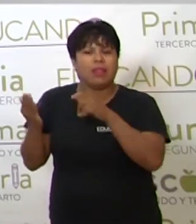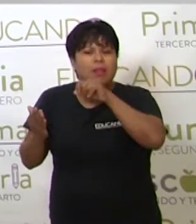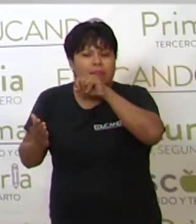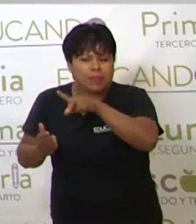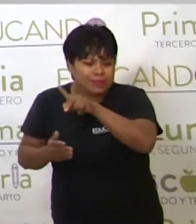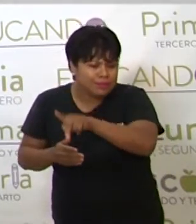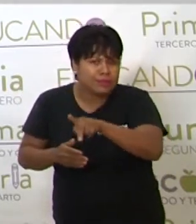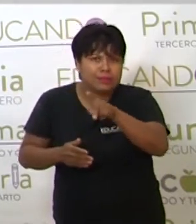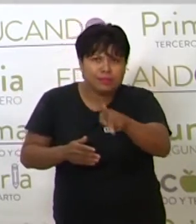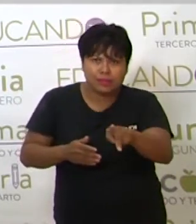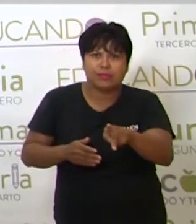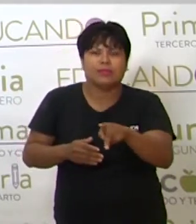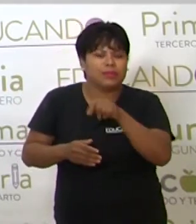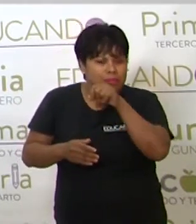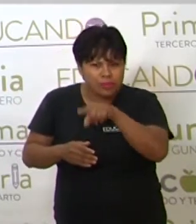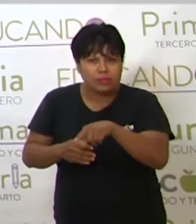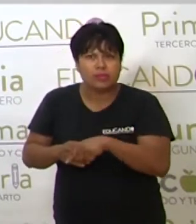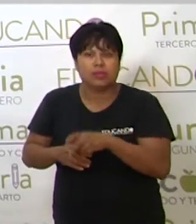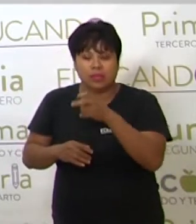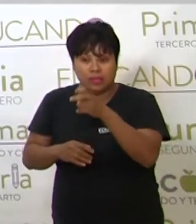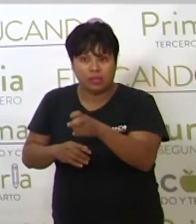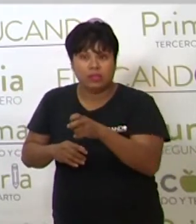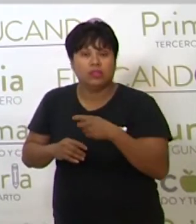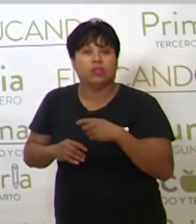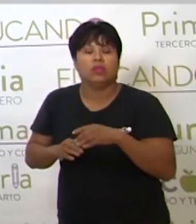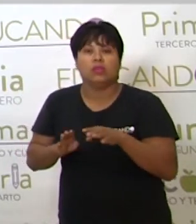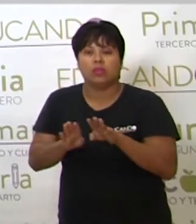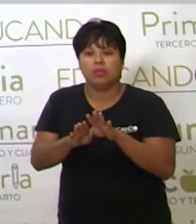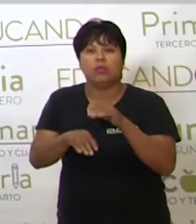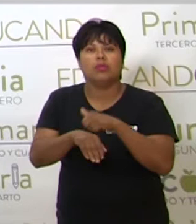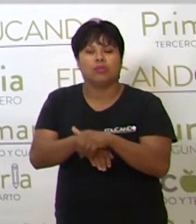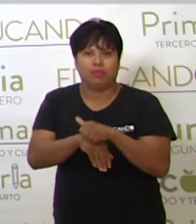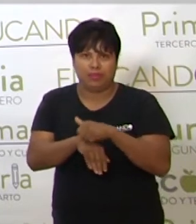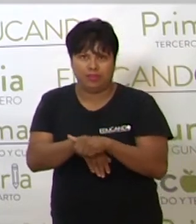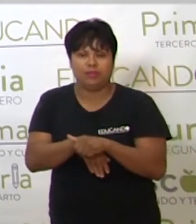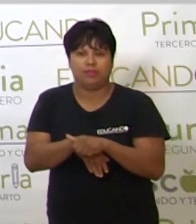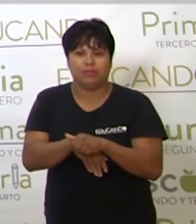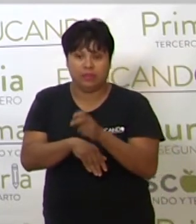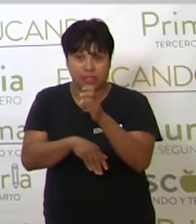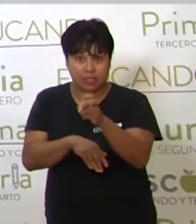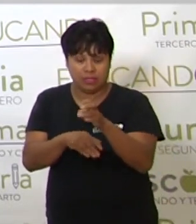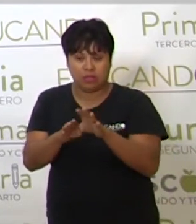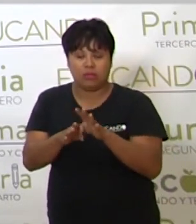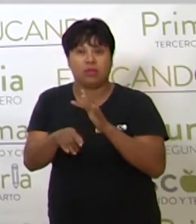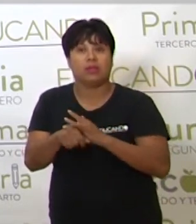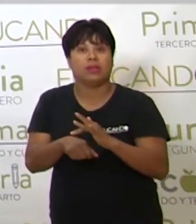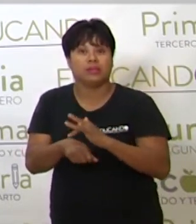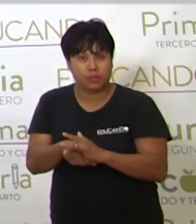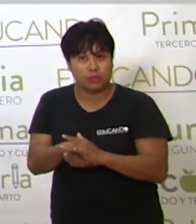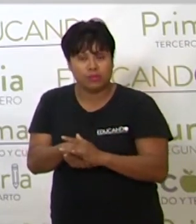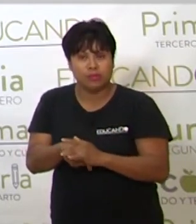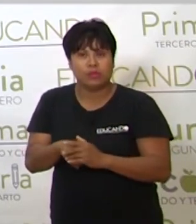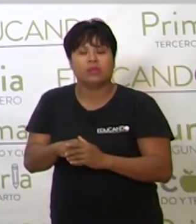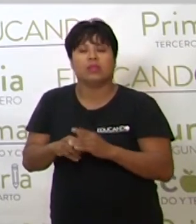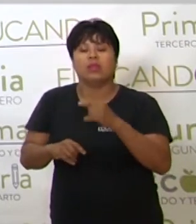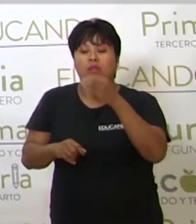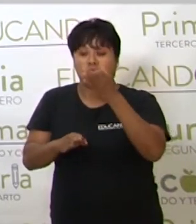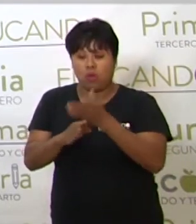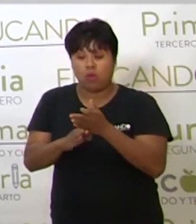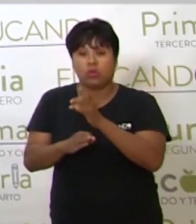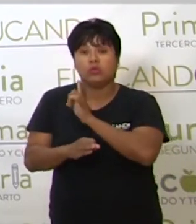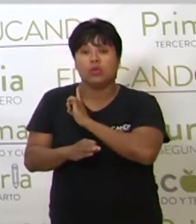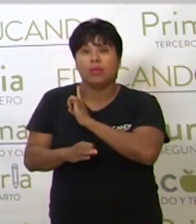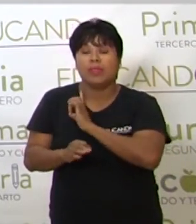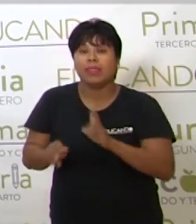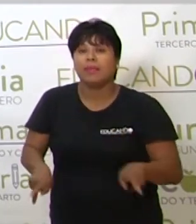esto aquí los hoy representando gráficamente y ahí con números ahora a esta parte de que eso hoy dice que el día de hoy solamente